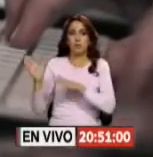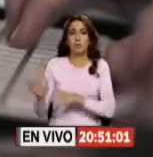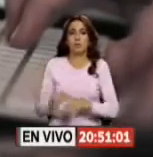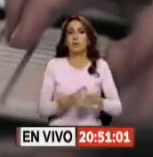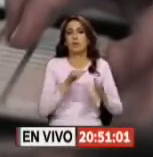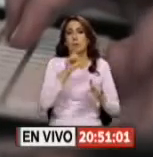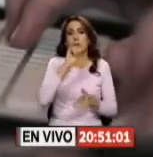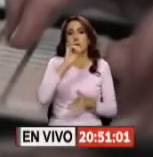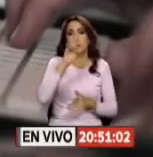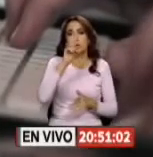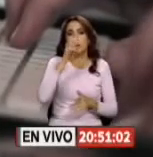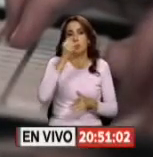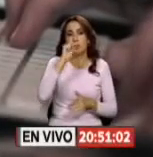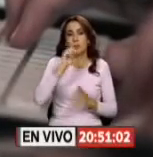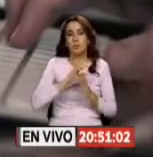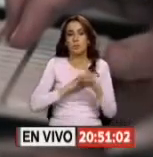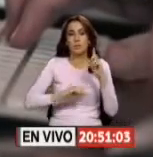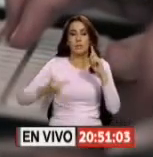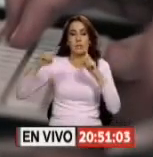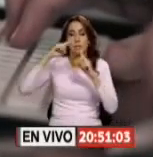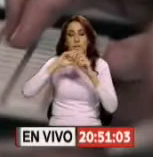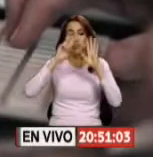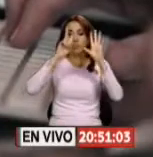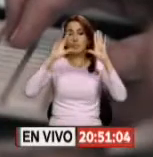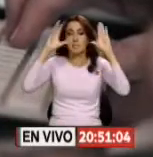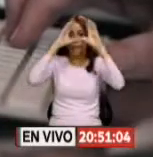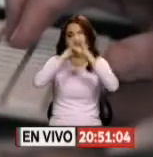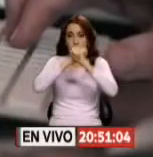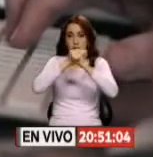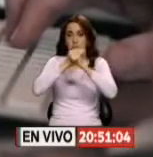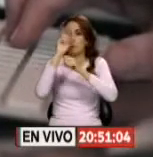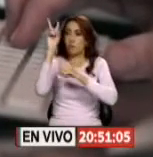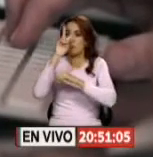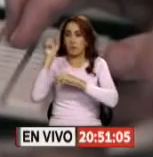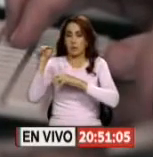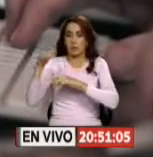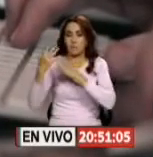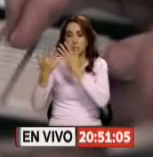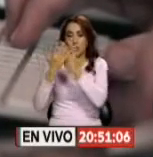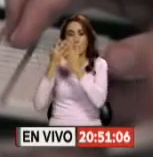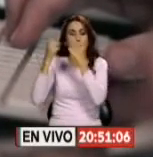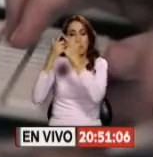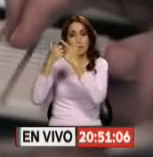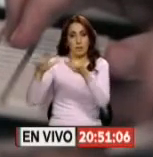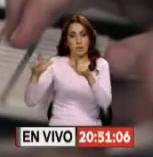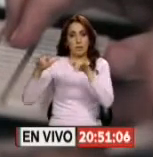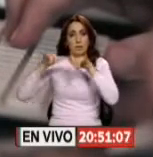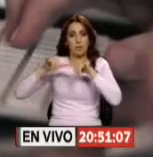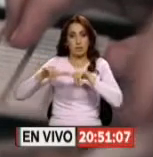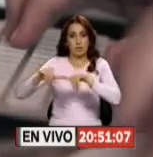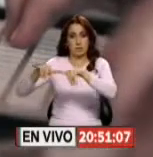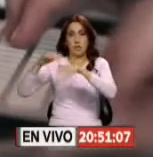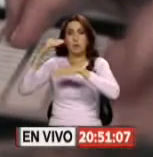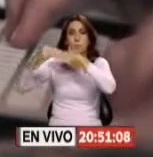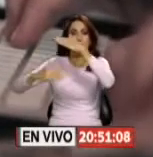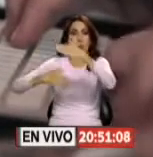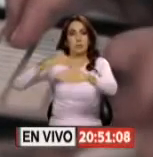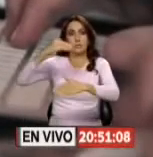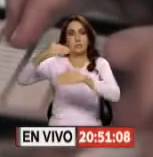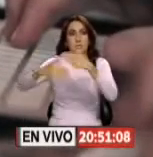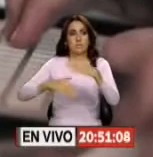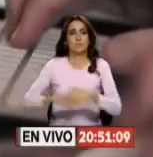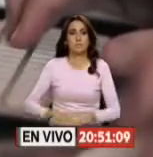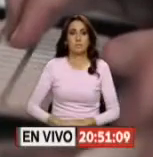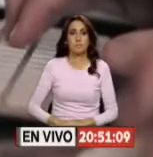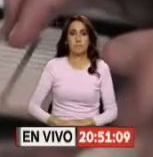Carlos Díaz, hasta las 7 de la noche con 25 minutos, hora de Venezuela, su liberación sigue todavía en proceso.